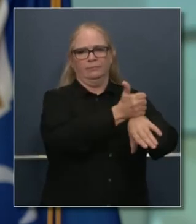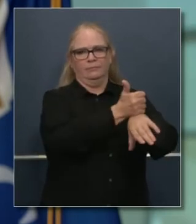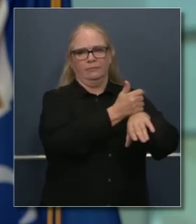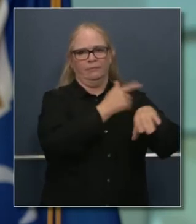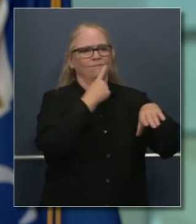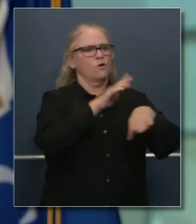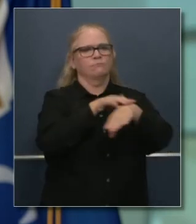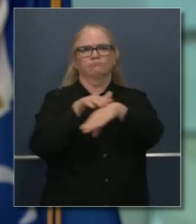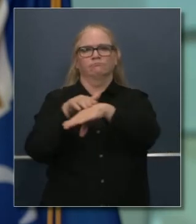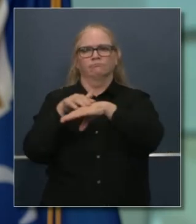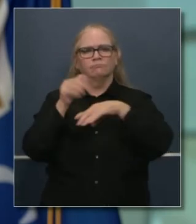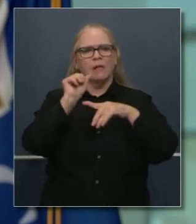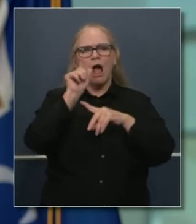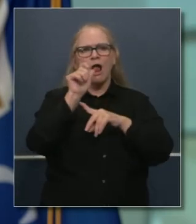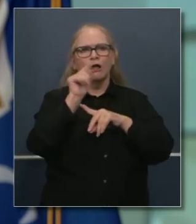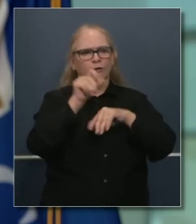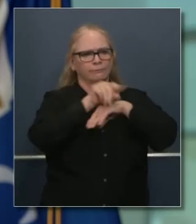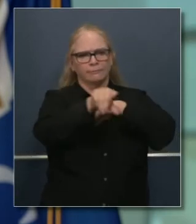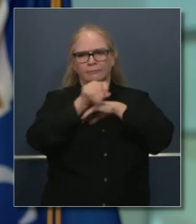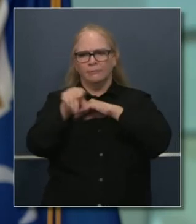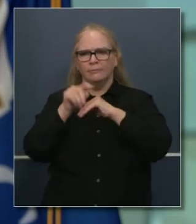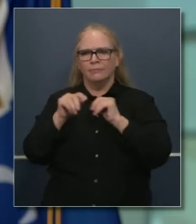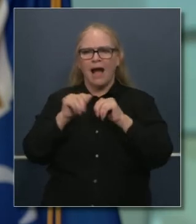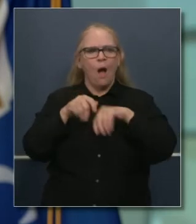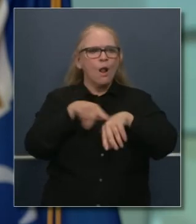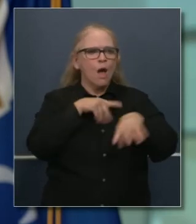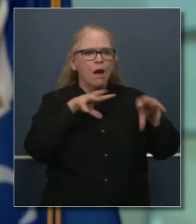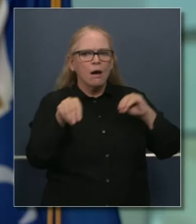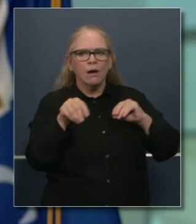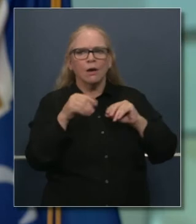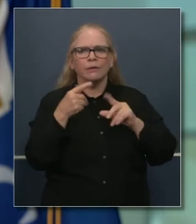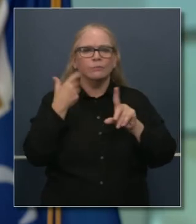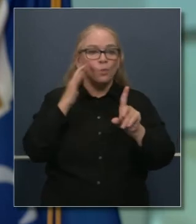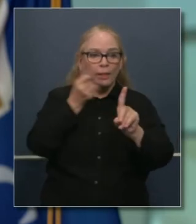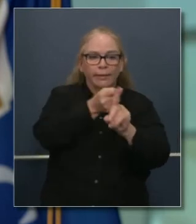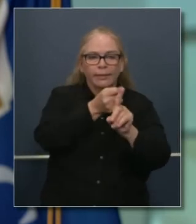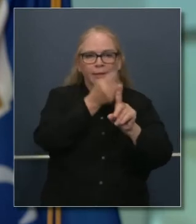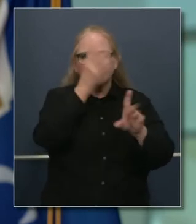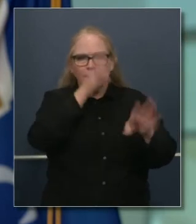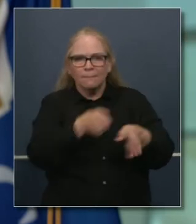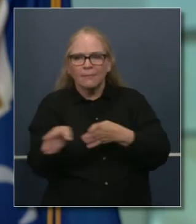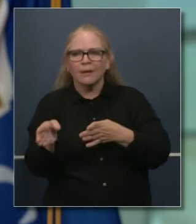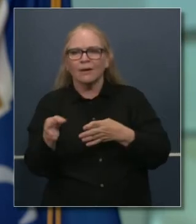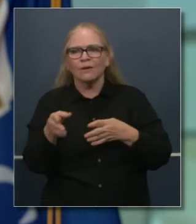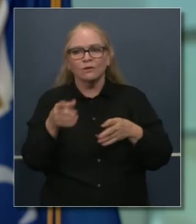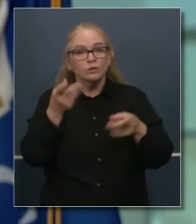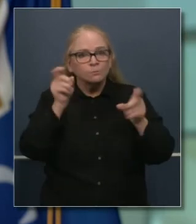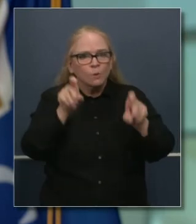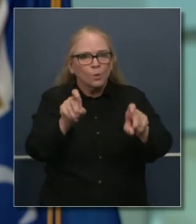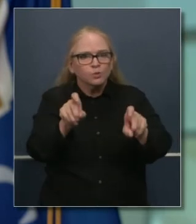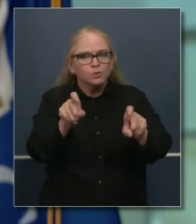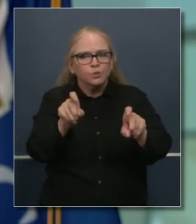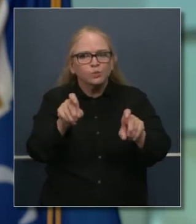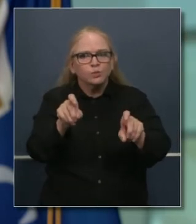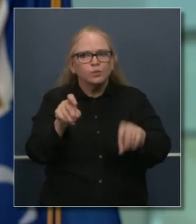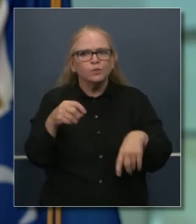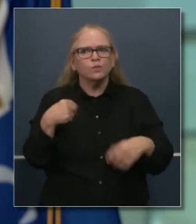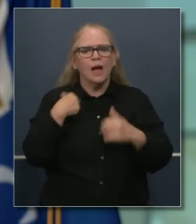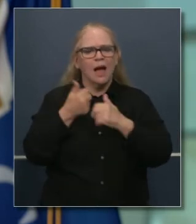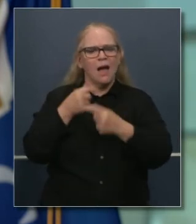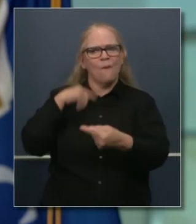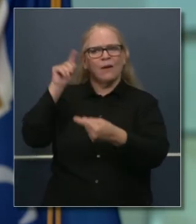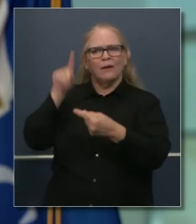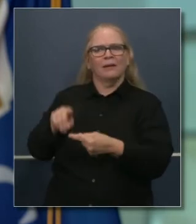aprobados para abordar el tamaño y duración de los impactos respecto a la falta de